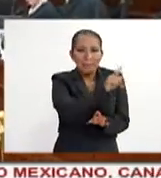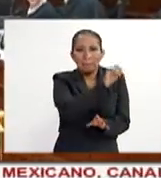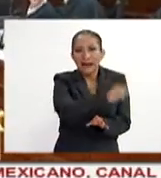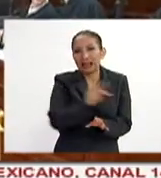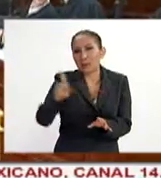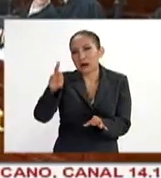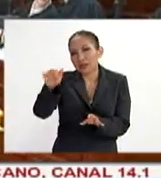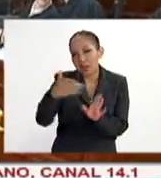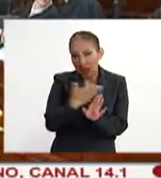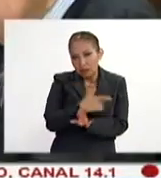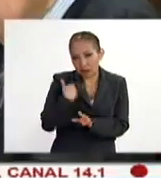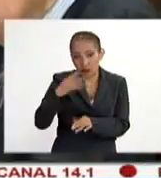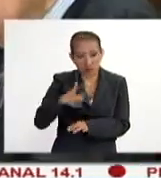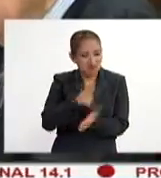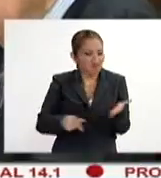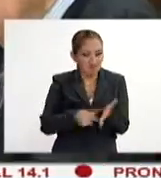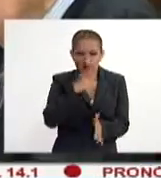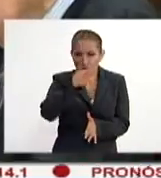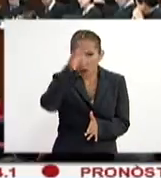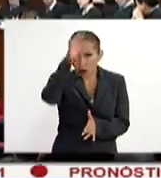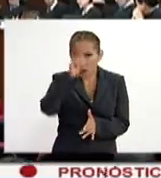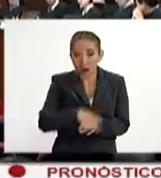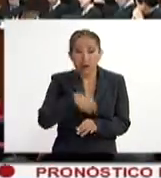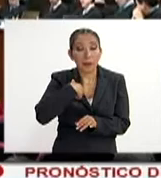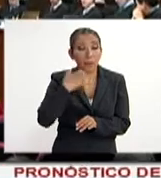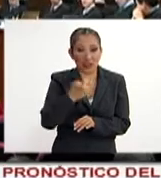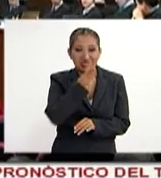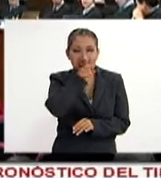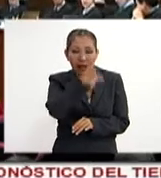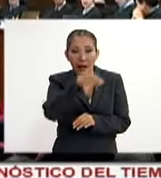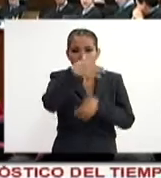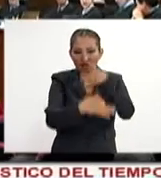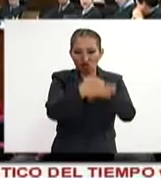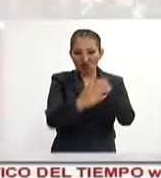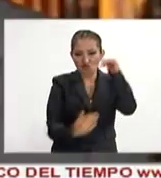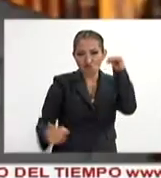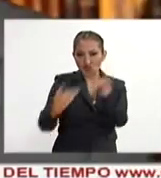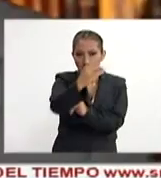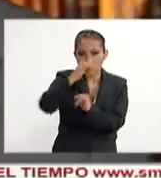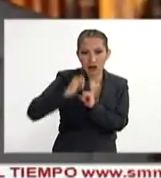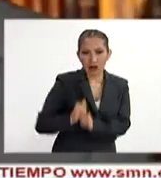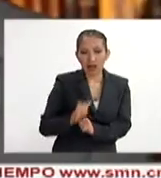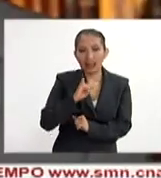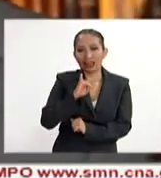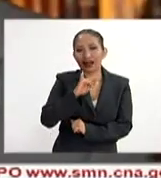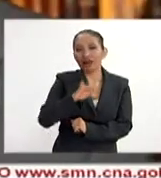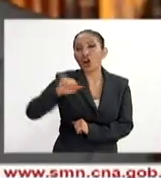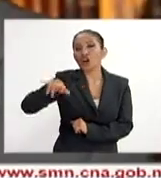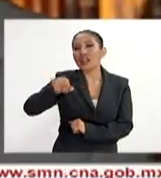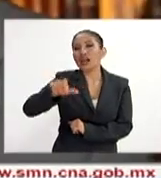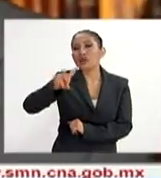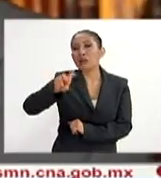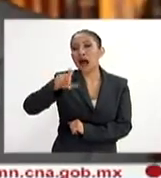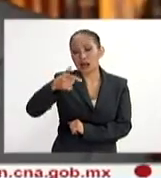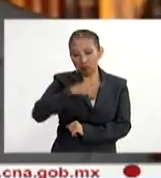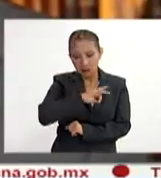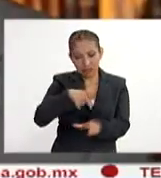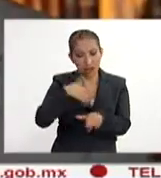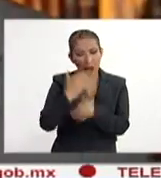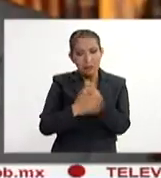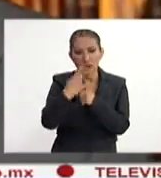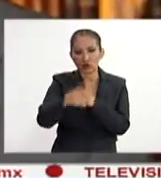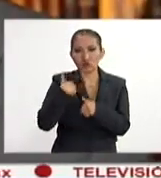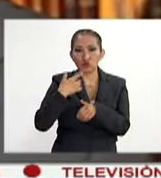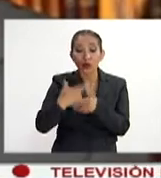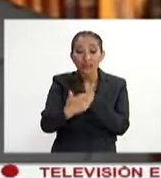y el PRD en su impugnación. En consecuencia, los magistrados Indalfer Infante y José Luis Vargas podrán concluir su